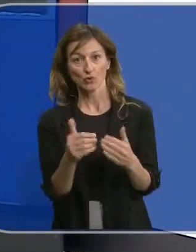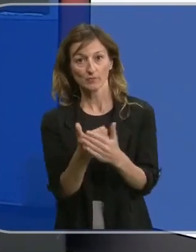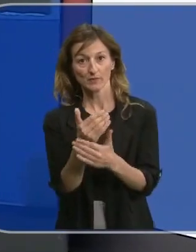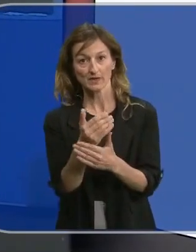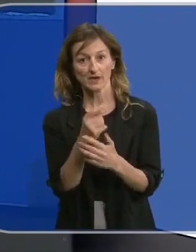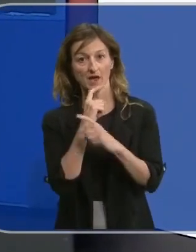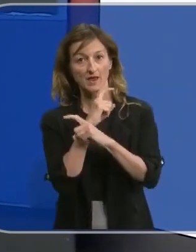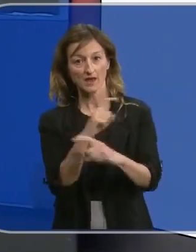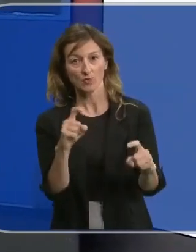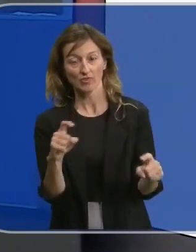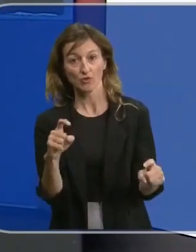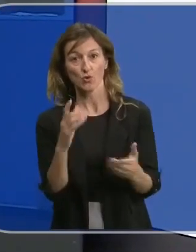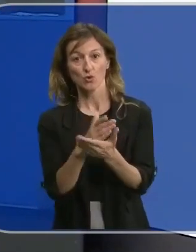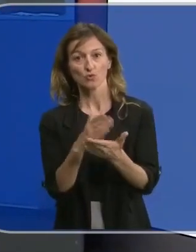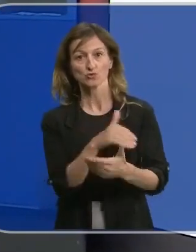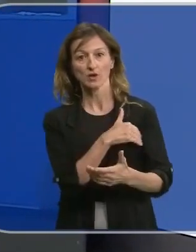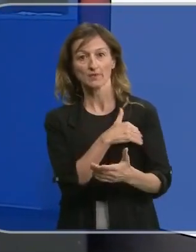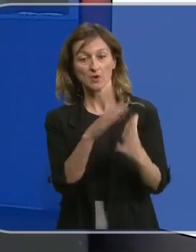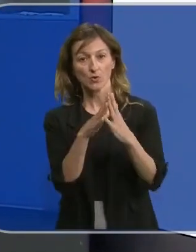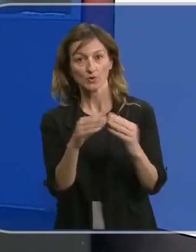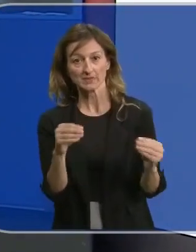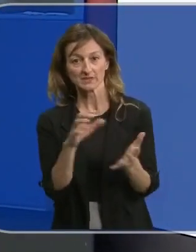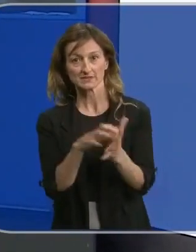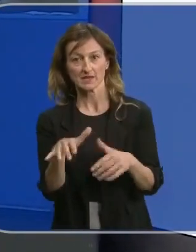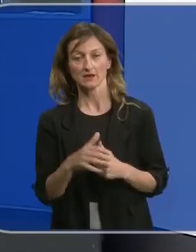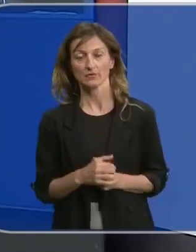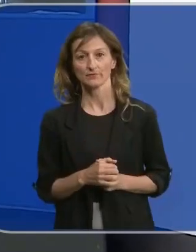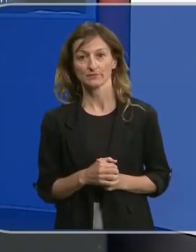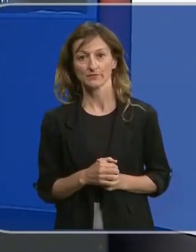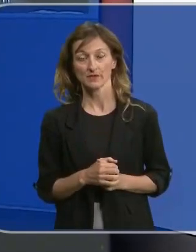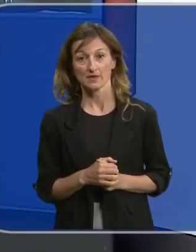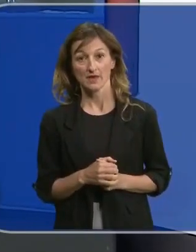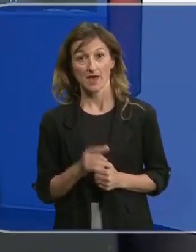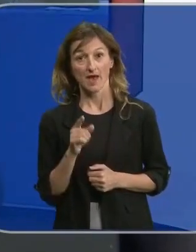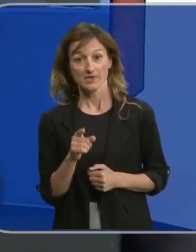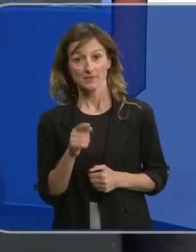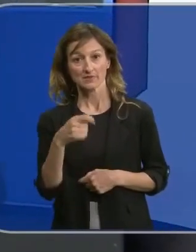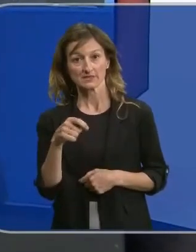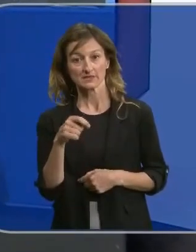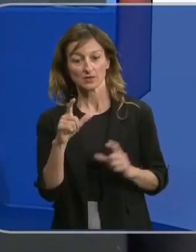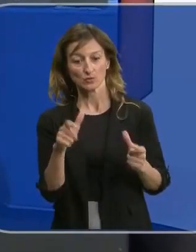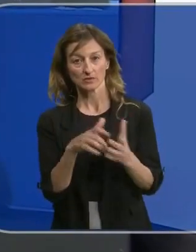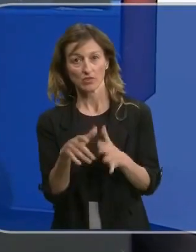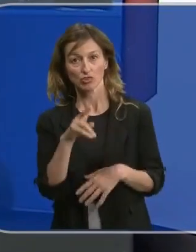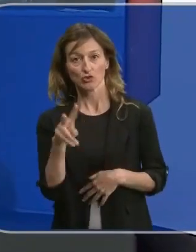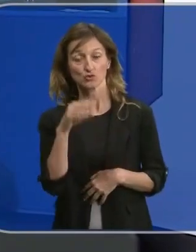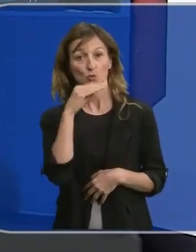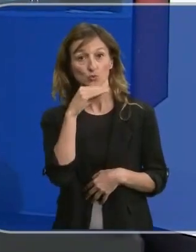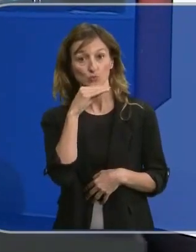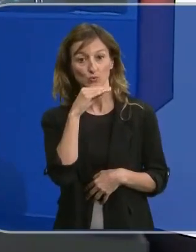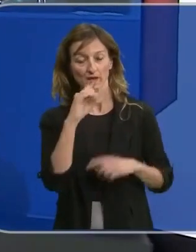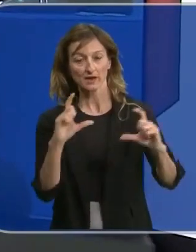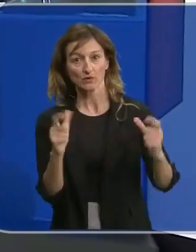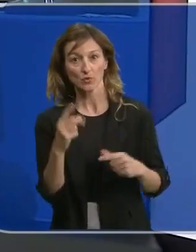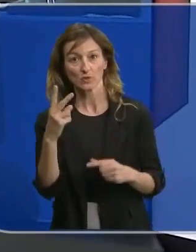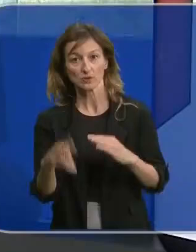esta mañana la inauguración del curso académico en las universidades de Castilla y león allí el presidente de la junta ha anunciado que el 2 de octubre se va